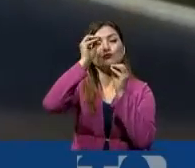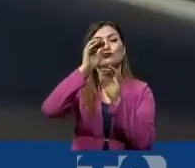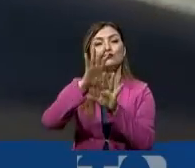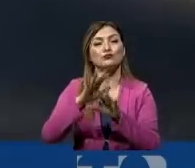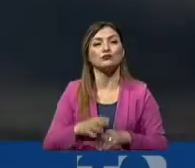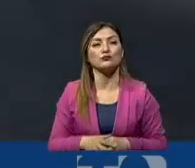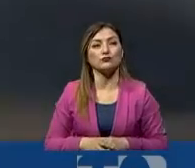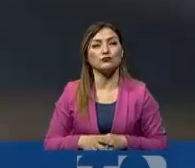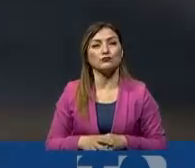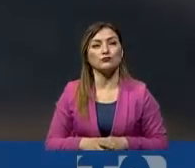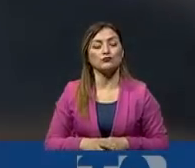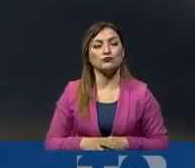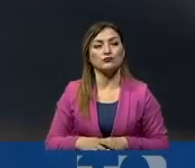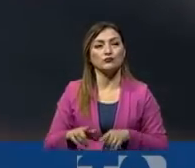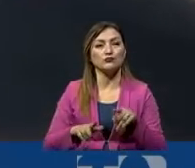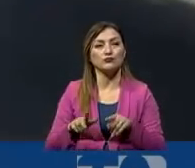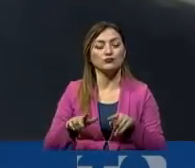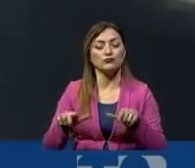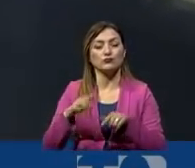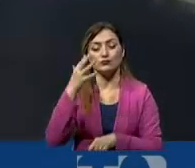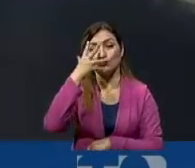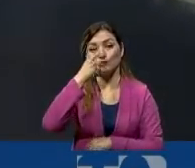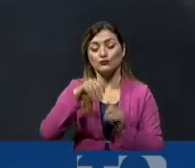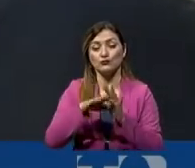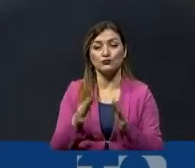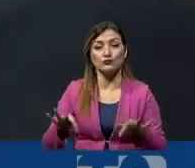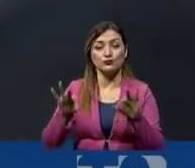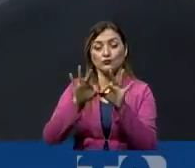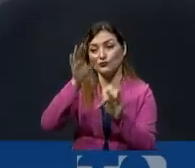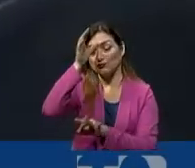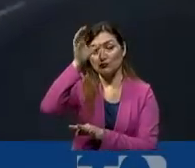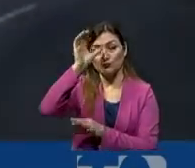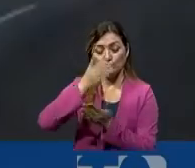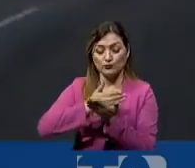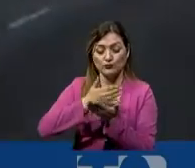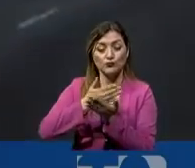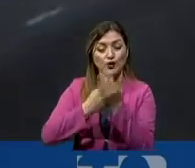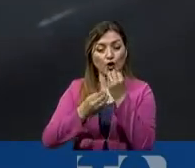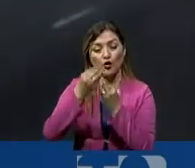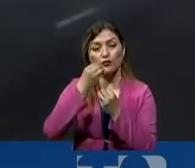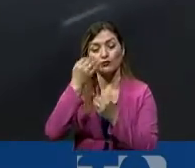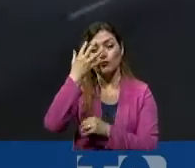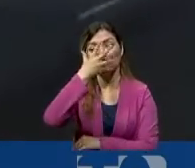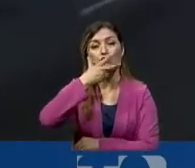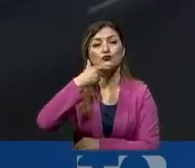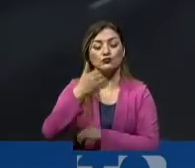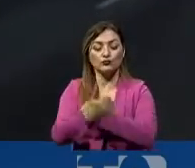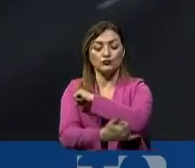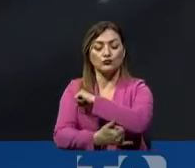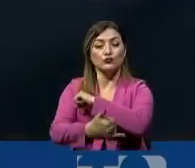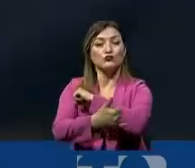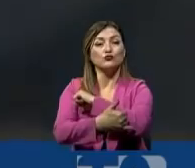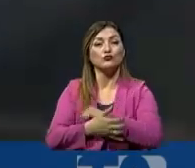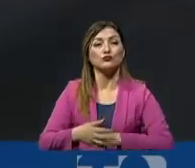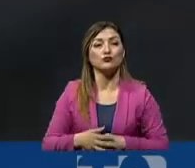algunas de las bondades, también algunos de los sitios emblemáticos más sobre la cultura y la gastronomía de este hermoso país que,